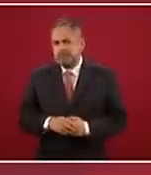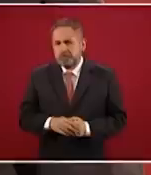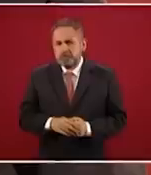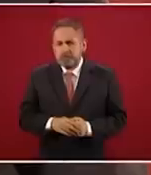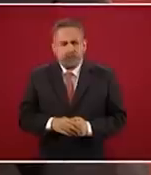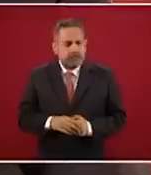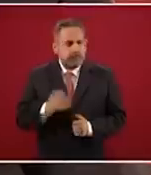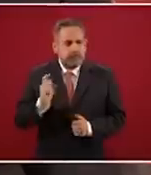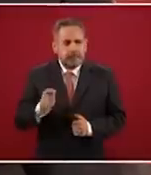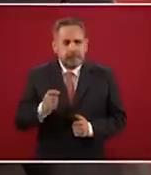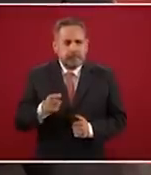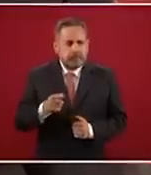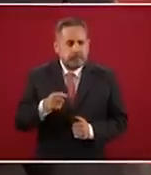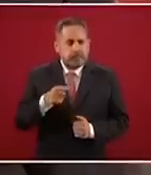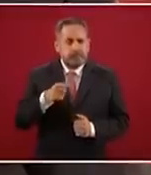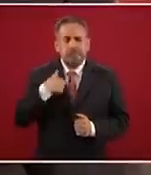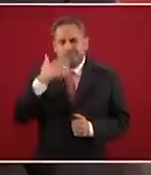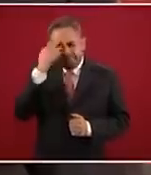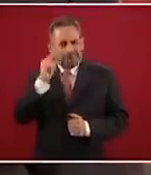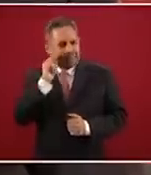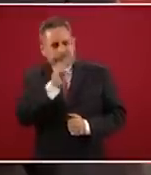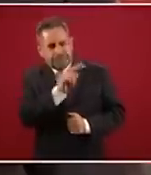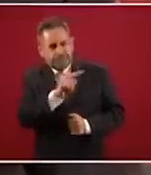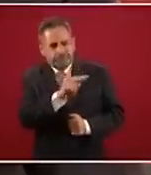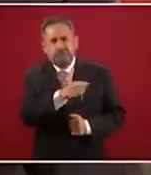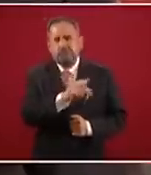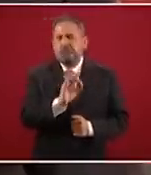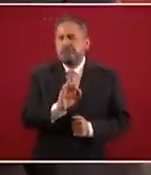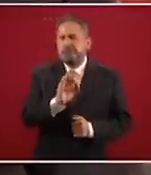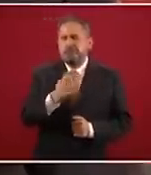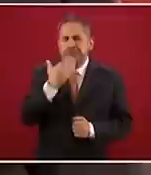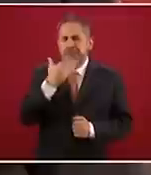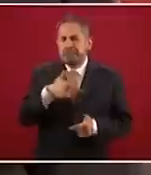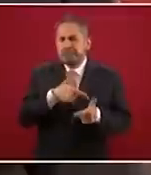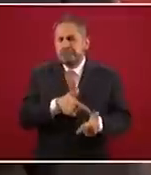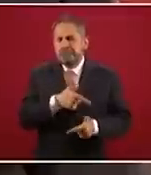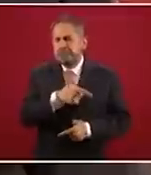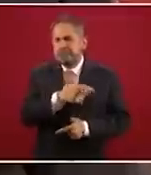va a procurar siempre